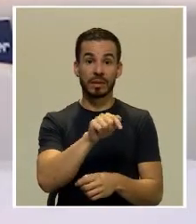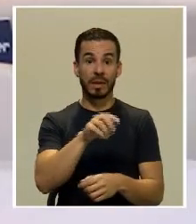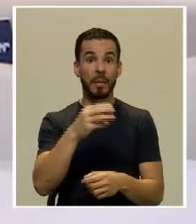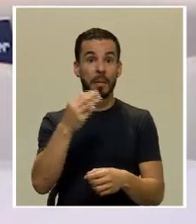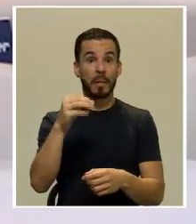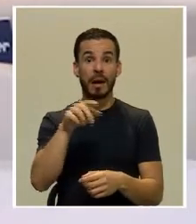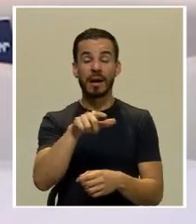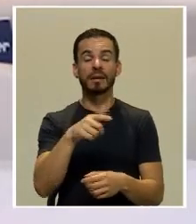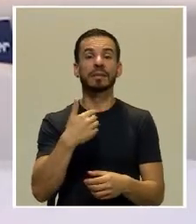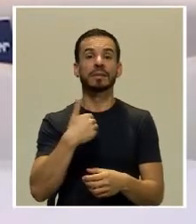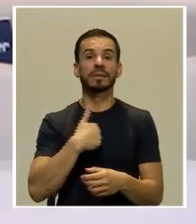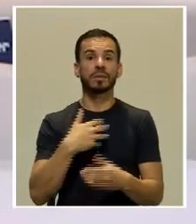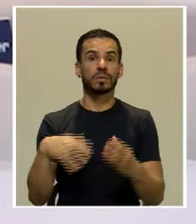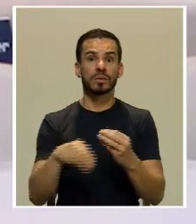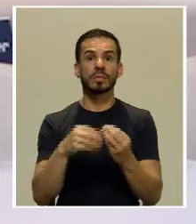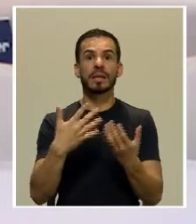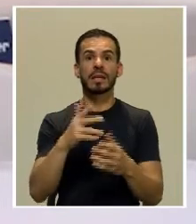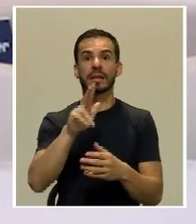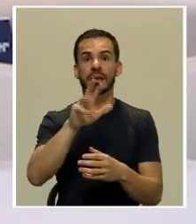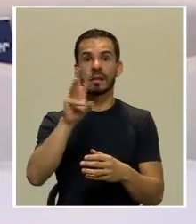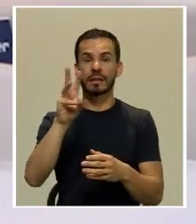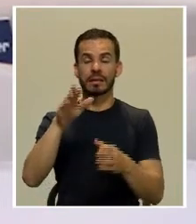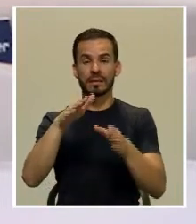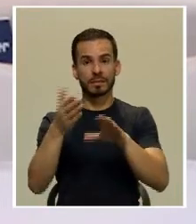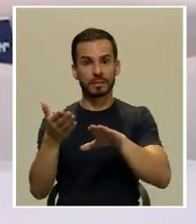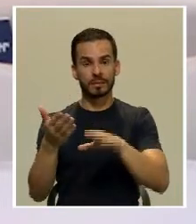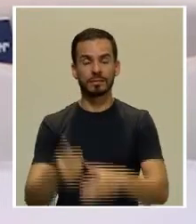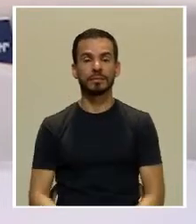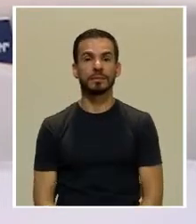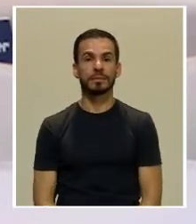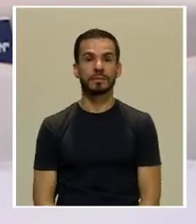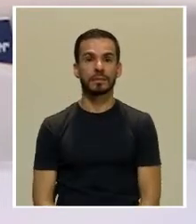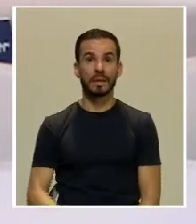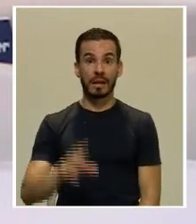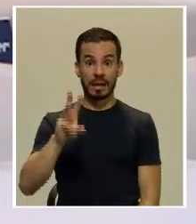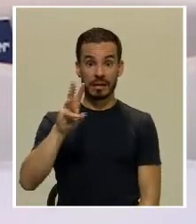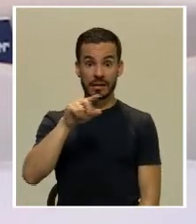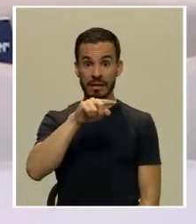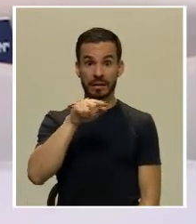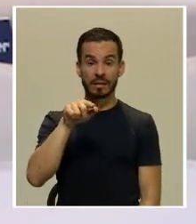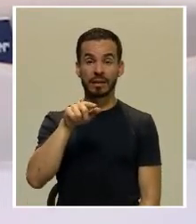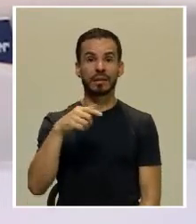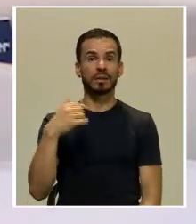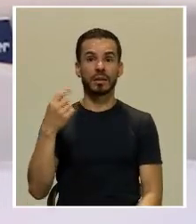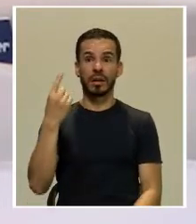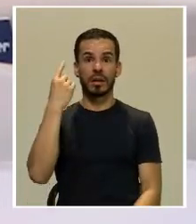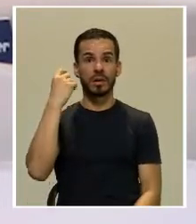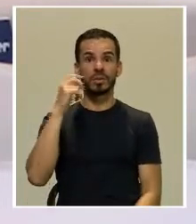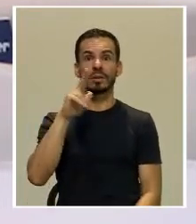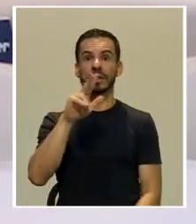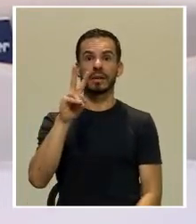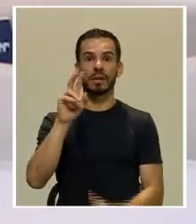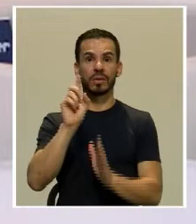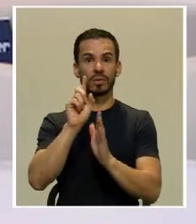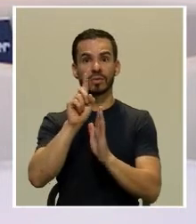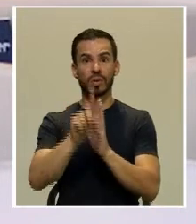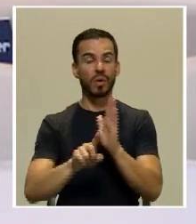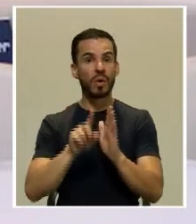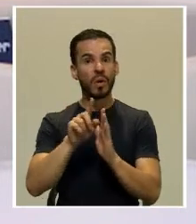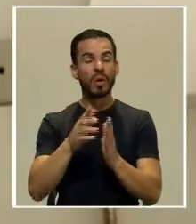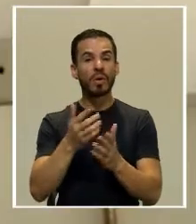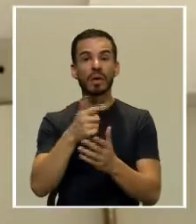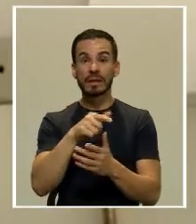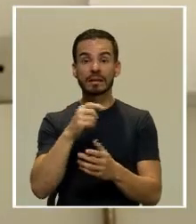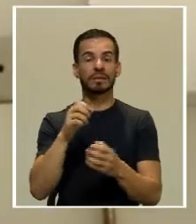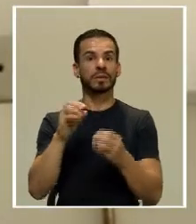este martes, Costa Rica ya suma 36 fallecimientos. 6 de estos se han dado en las últimas 32 horas,